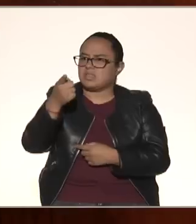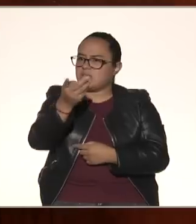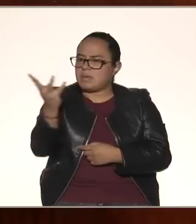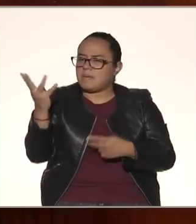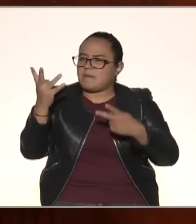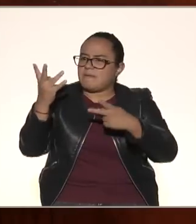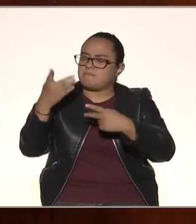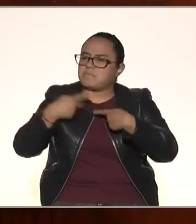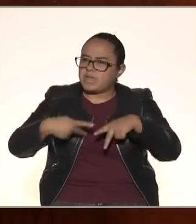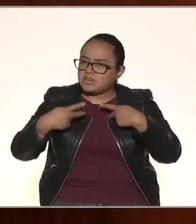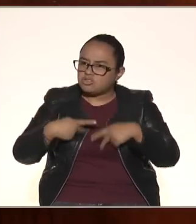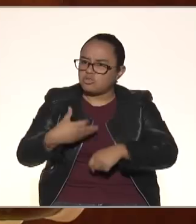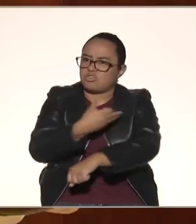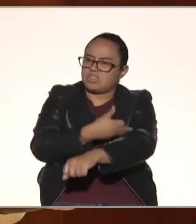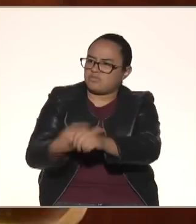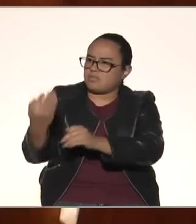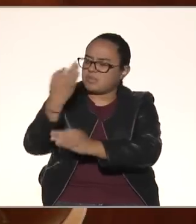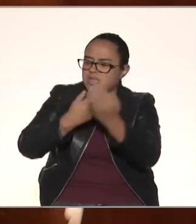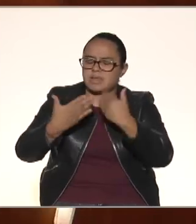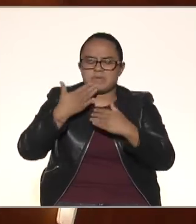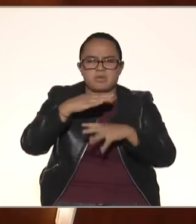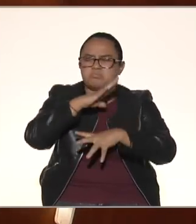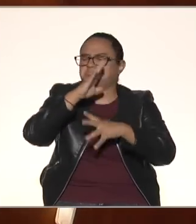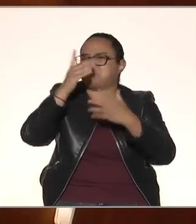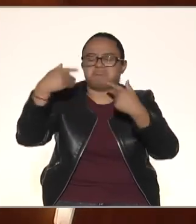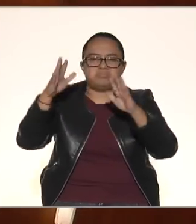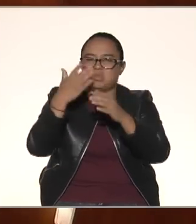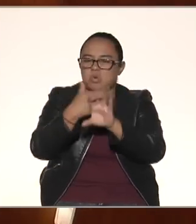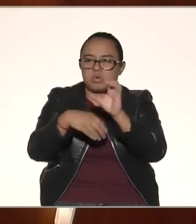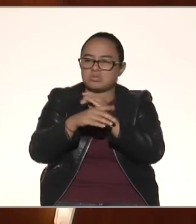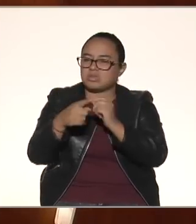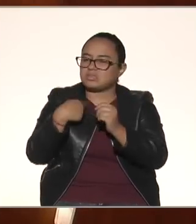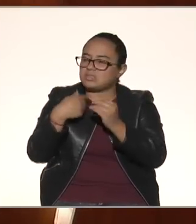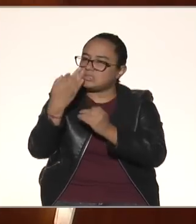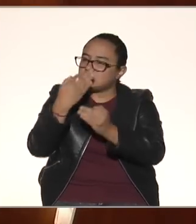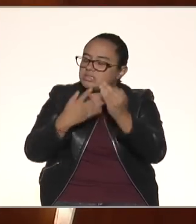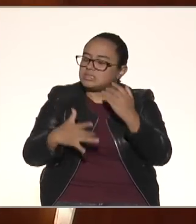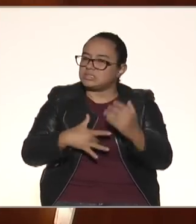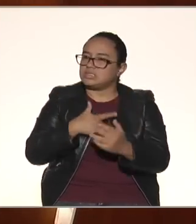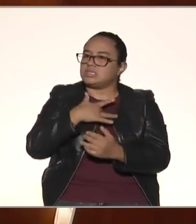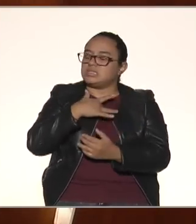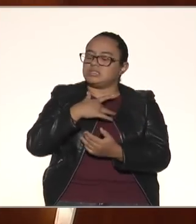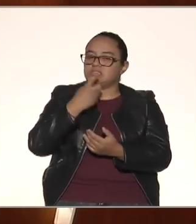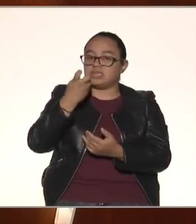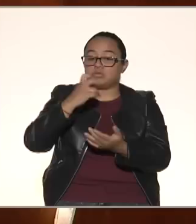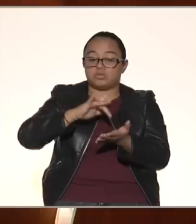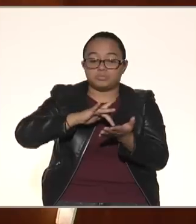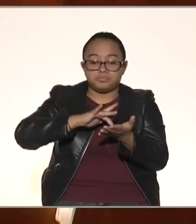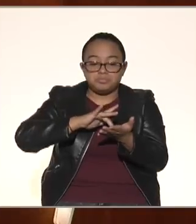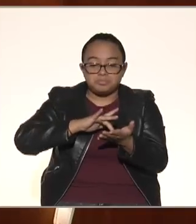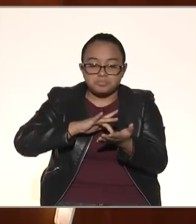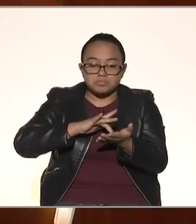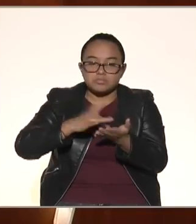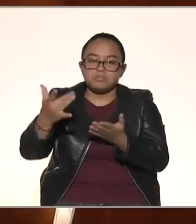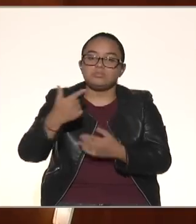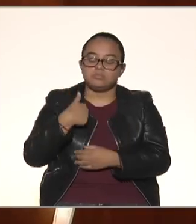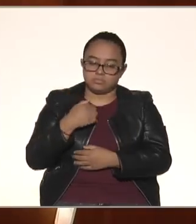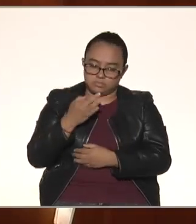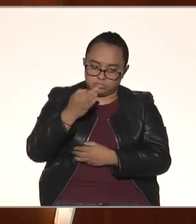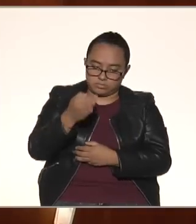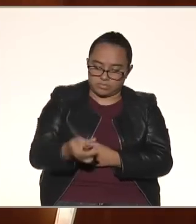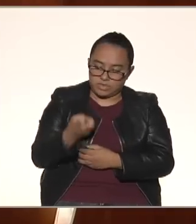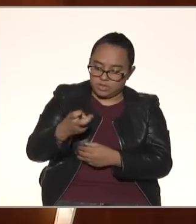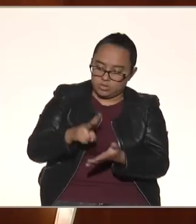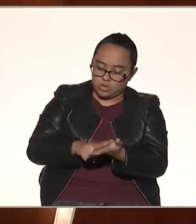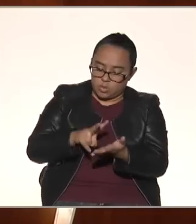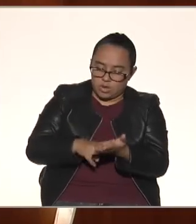la tierra, el universo, quien sea. Y al agradecer estoy justamente reconociendo que es un valor